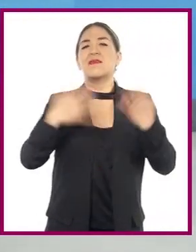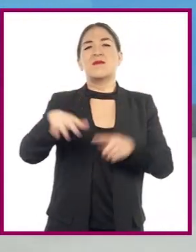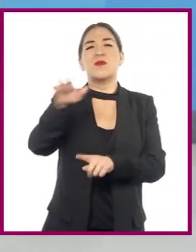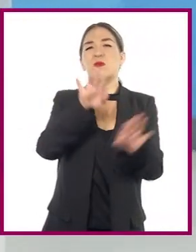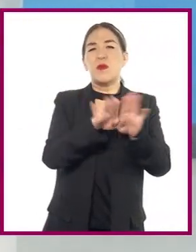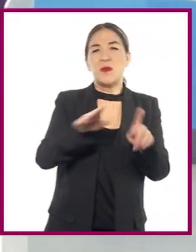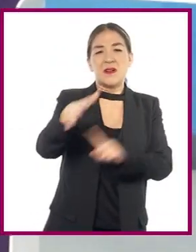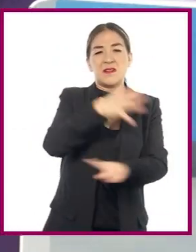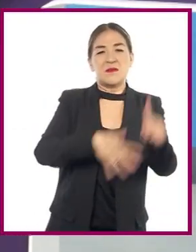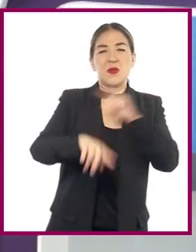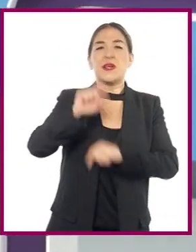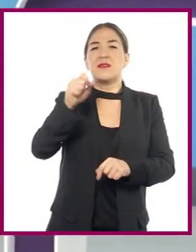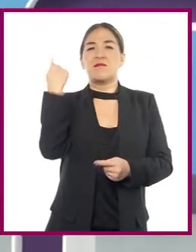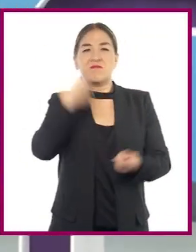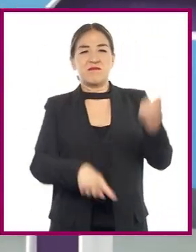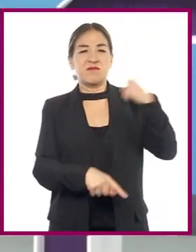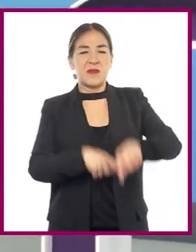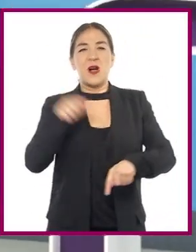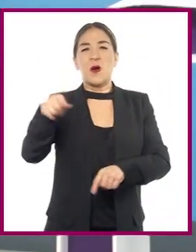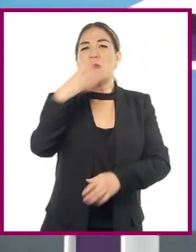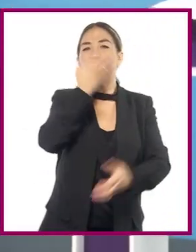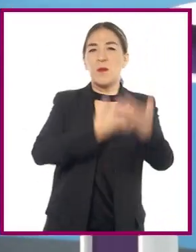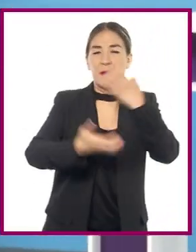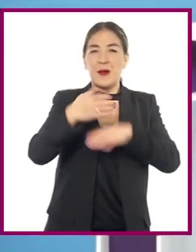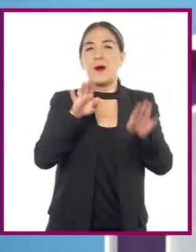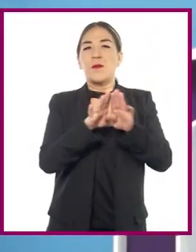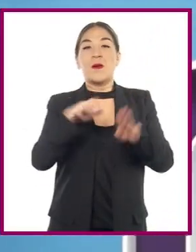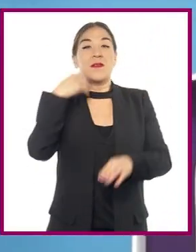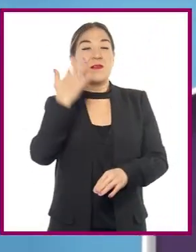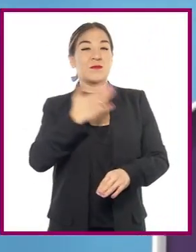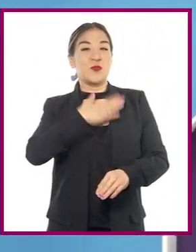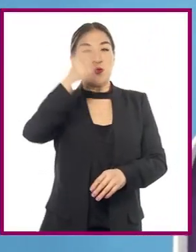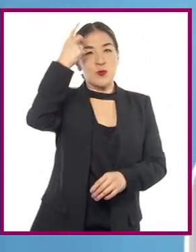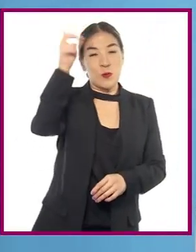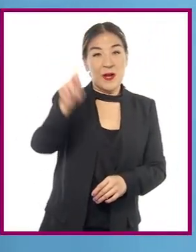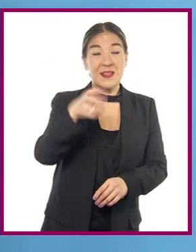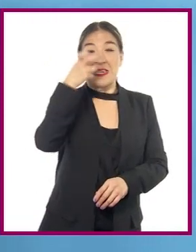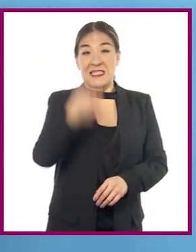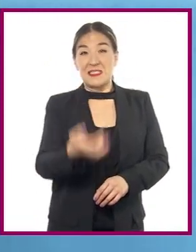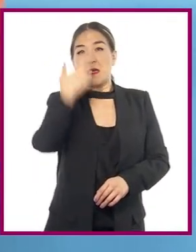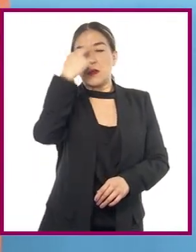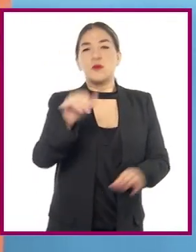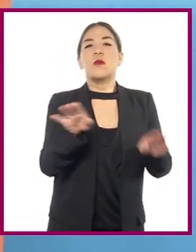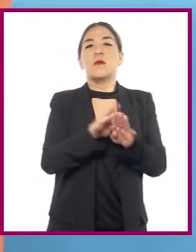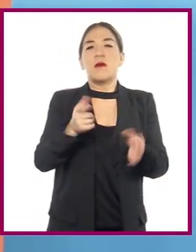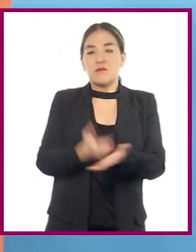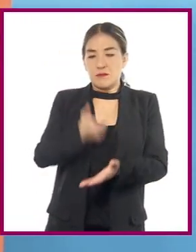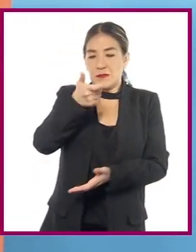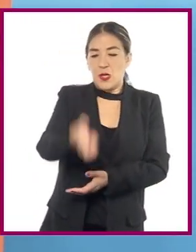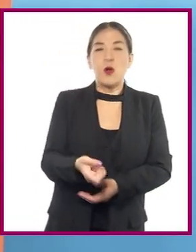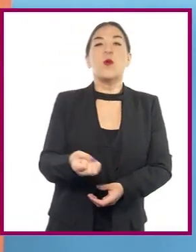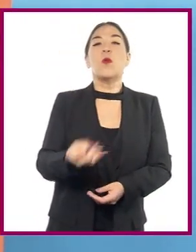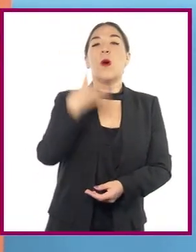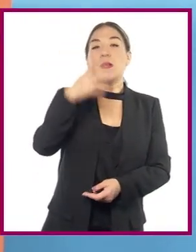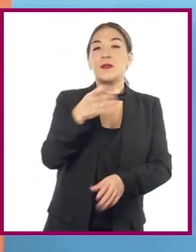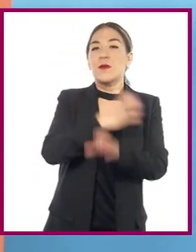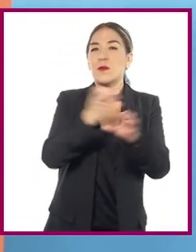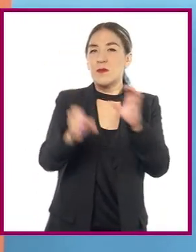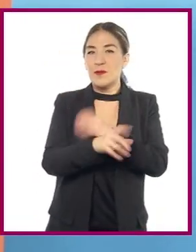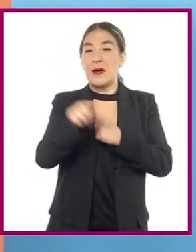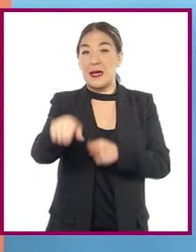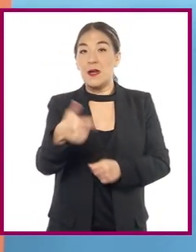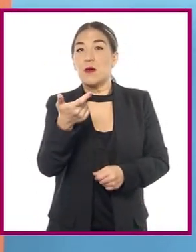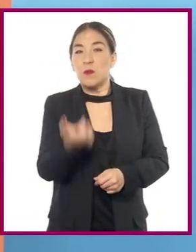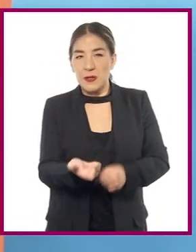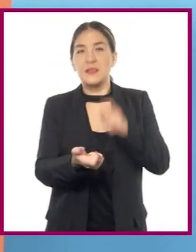por el Consulado de Comerciantes, por lo que fueron ellos quienes ponían el precio de los productos, así como